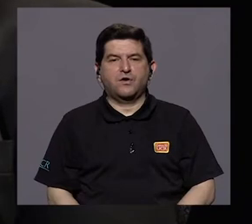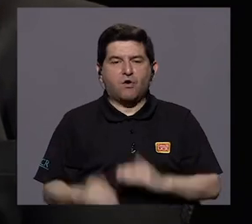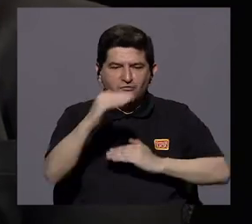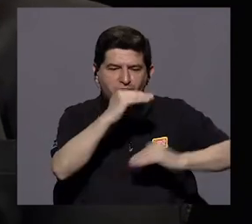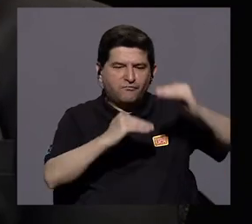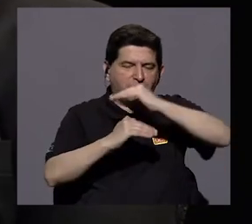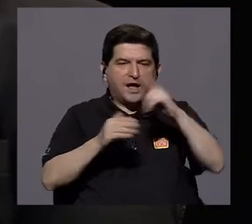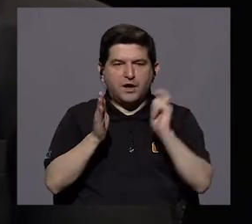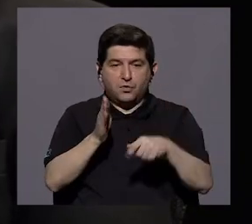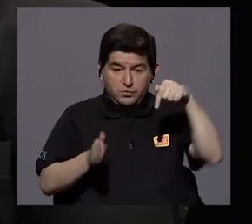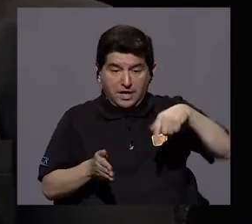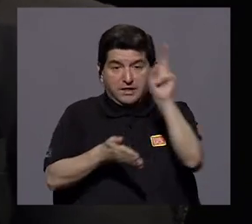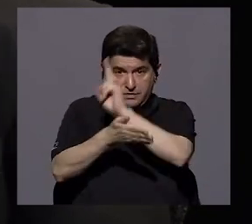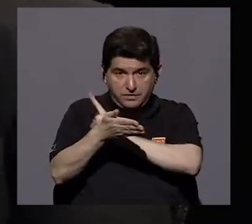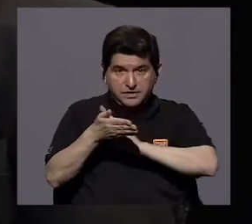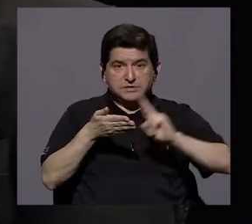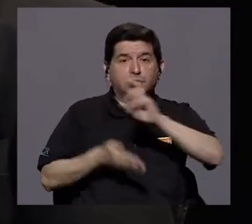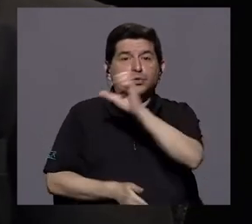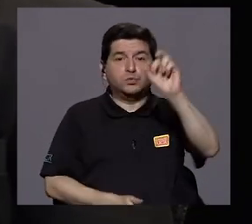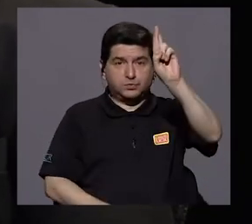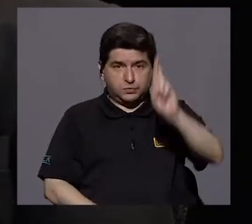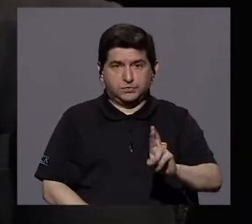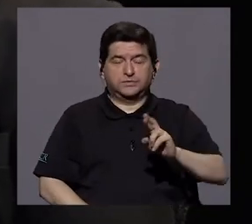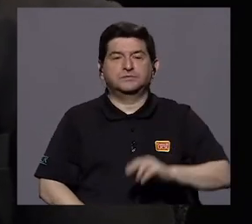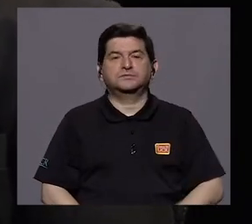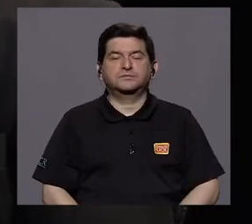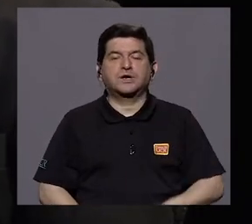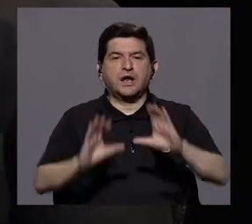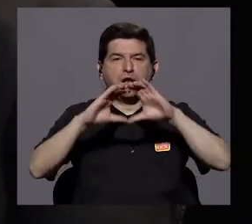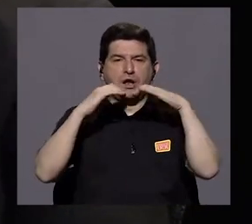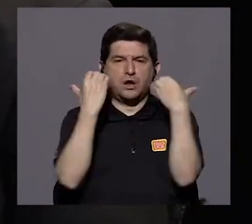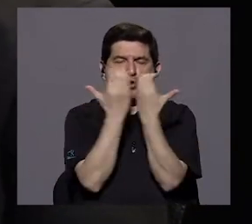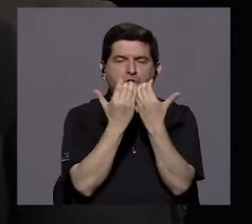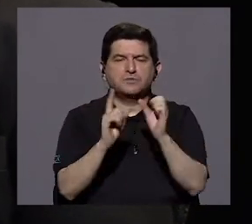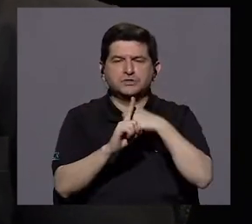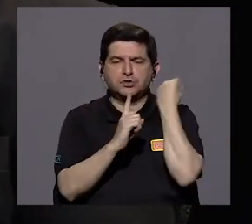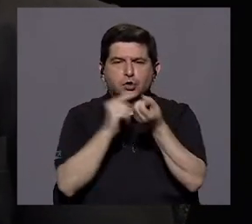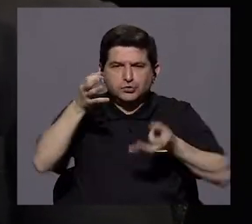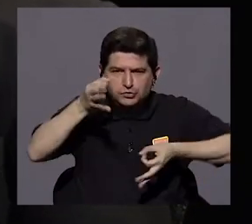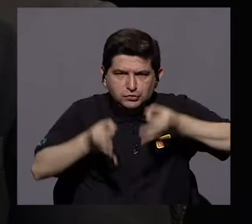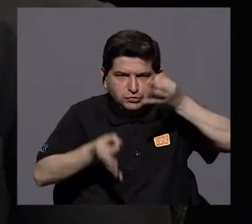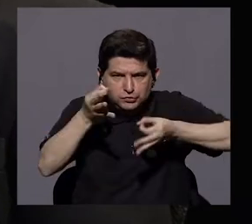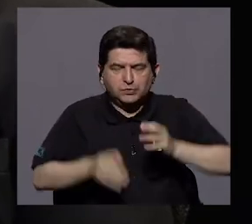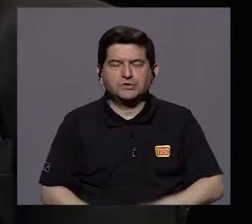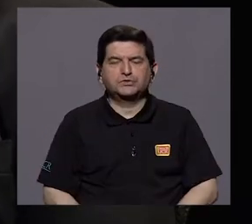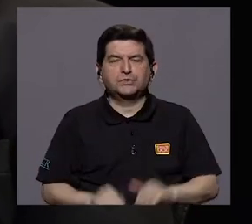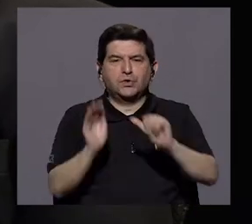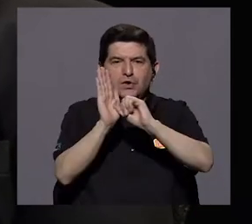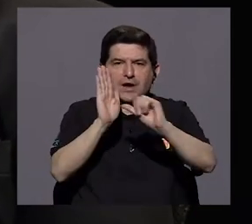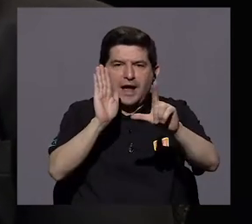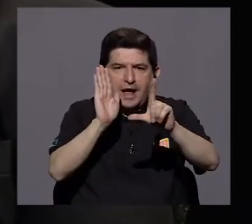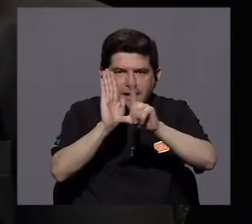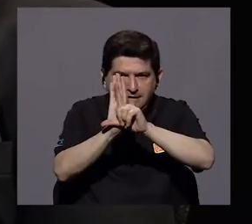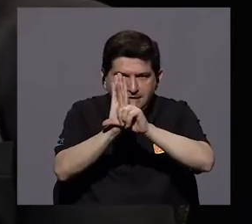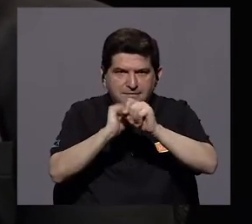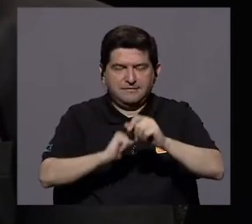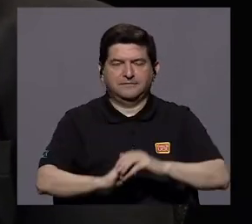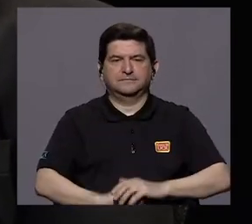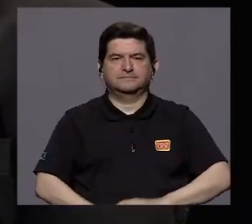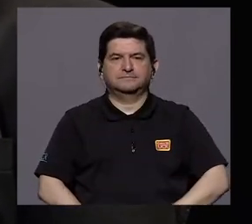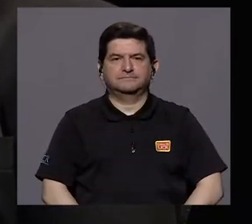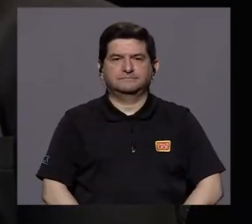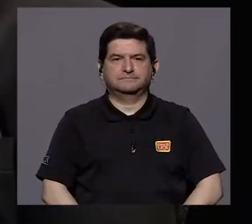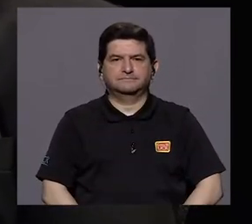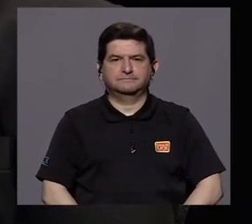de Derecho de esta Universidad de Costa Rica, la Comisión de Asuntos Jurídicos de la Asamblea Legislativa,